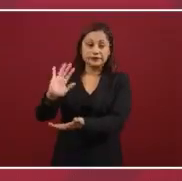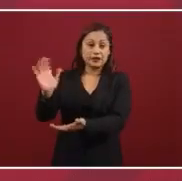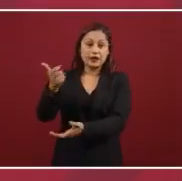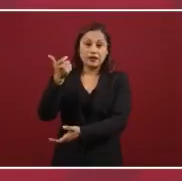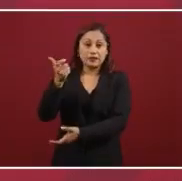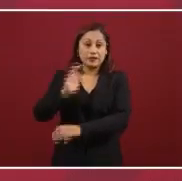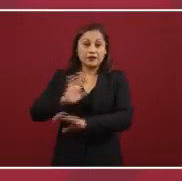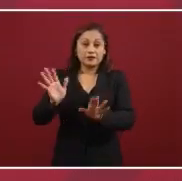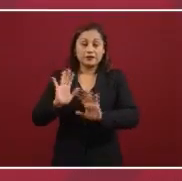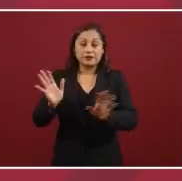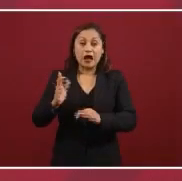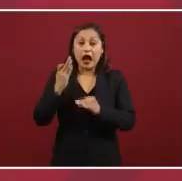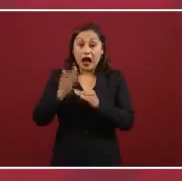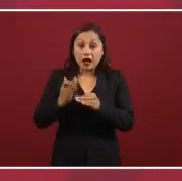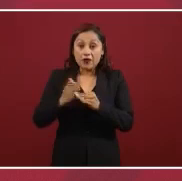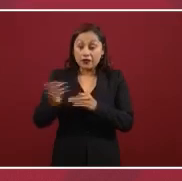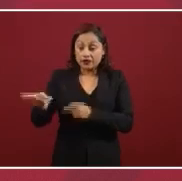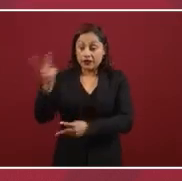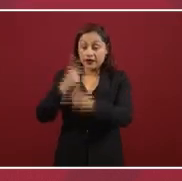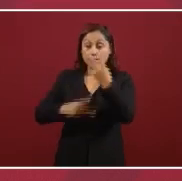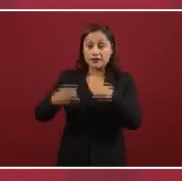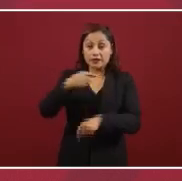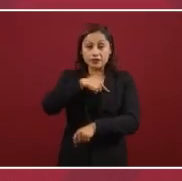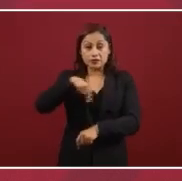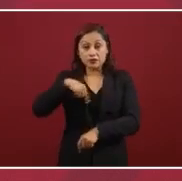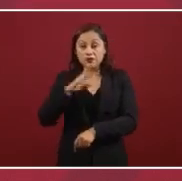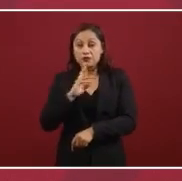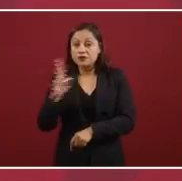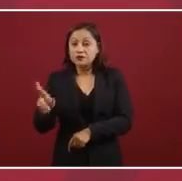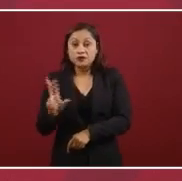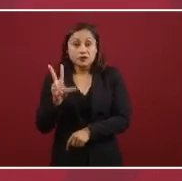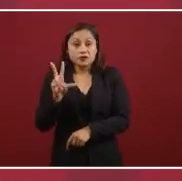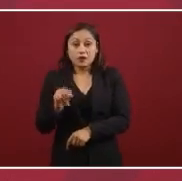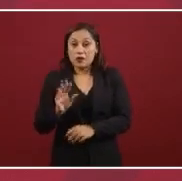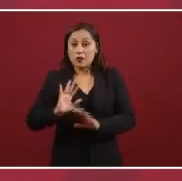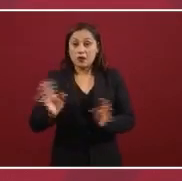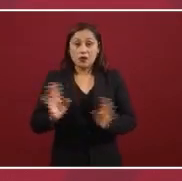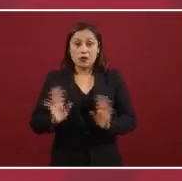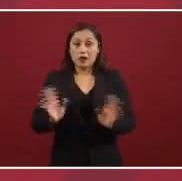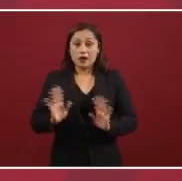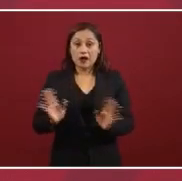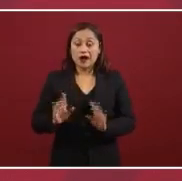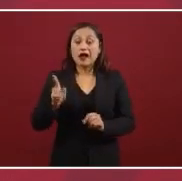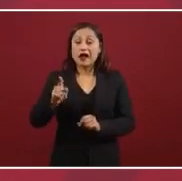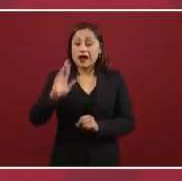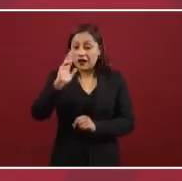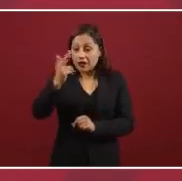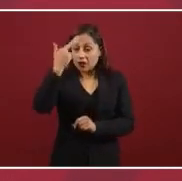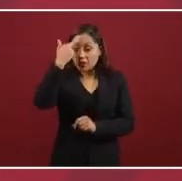no nos corresponde, no es como antes, ya esto ya cambió.